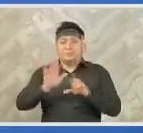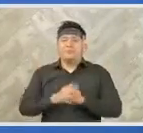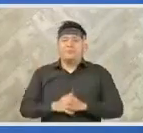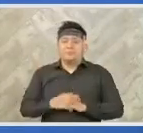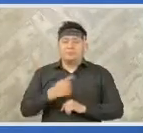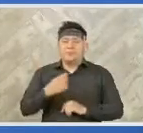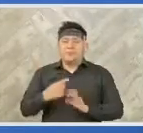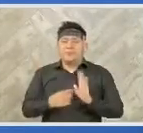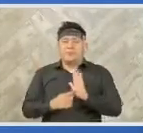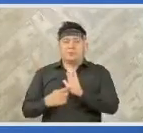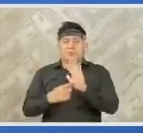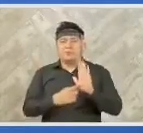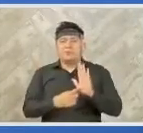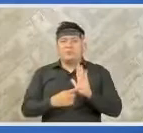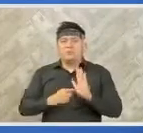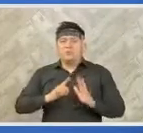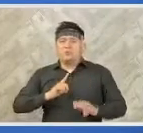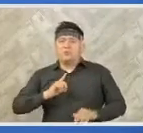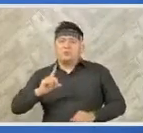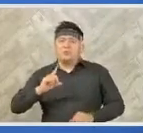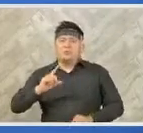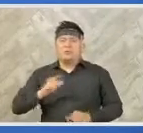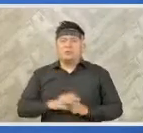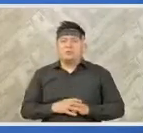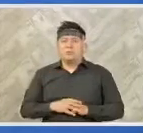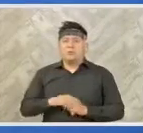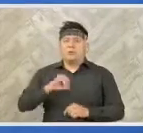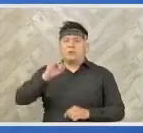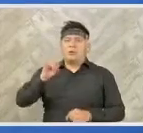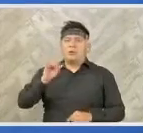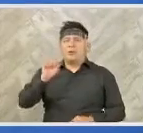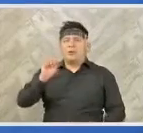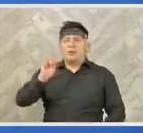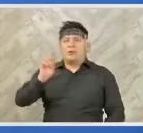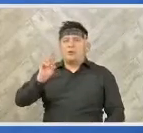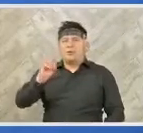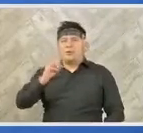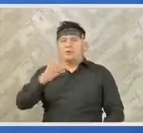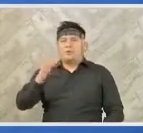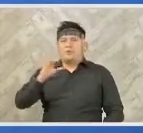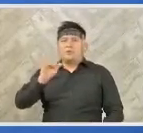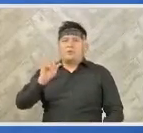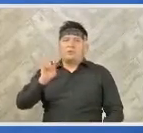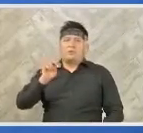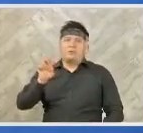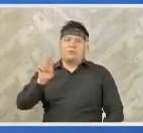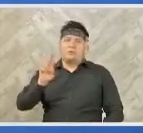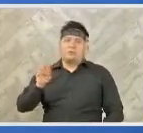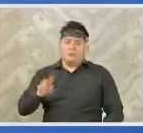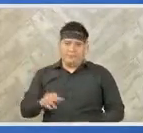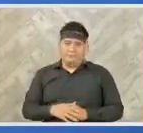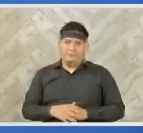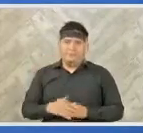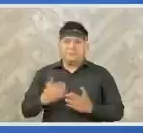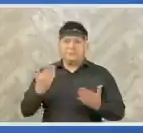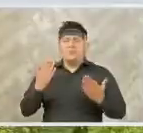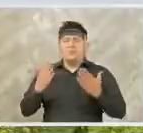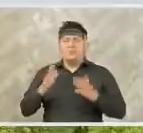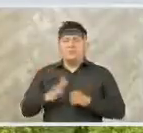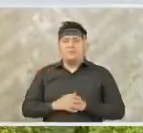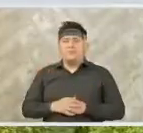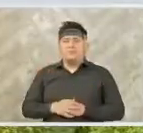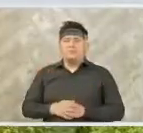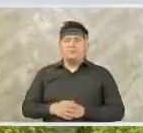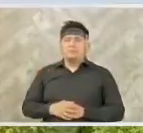finalmente refleja el liderazgo del alcalde Jairo Yáñez en todo el acompañamiento con el sector campesino. La